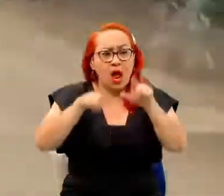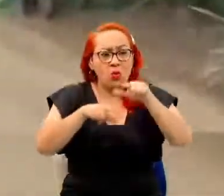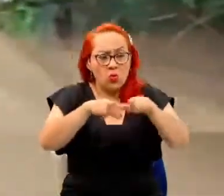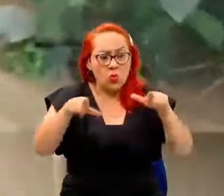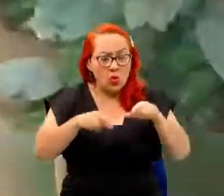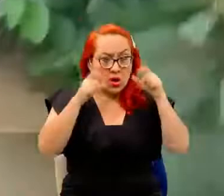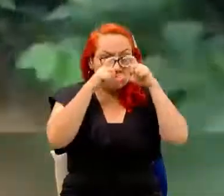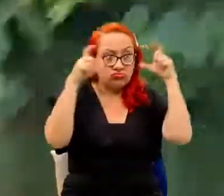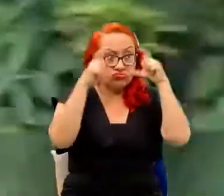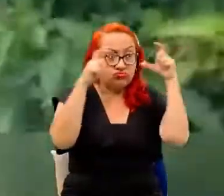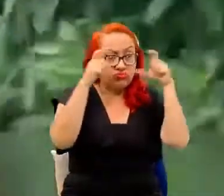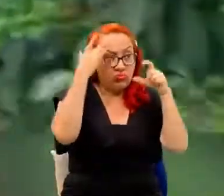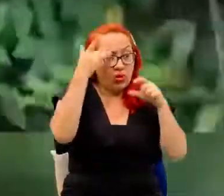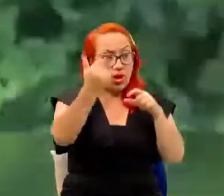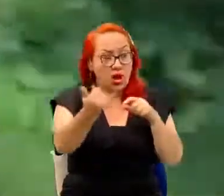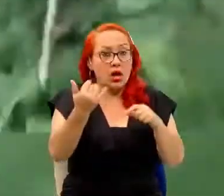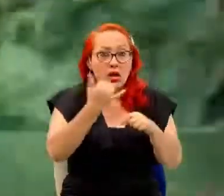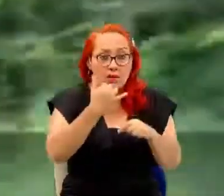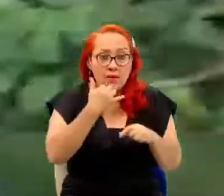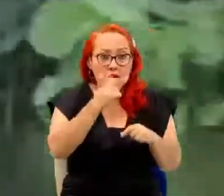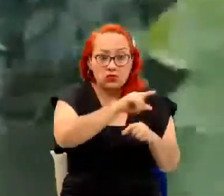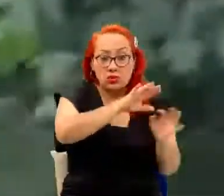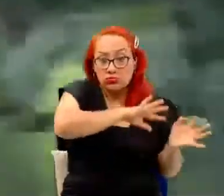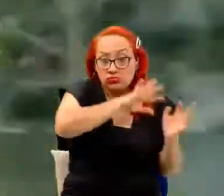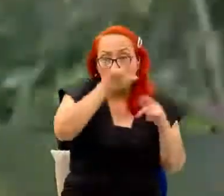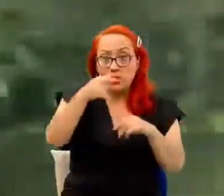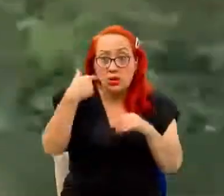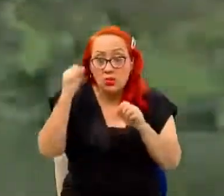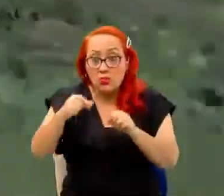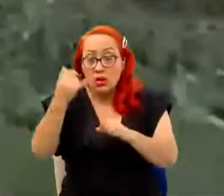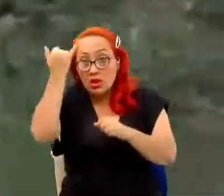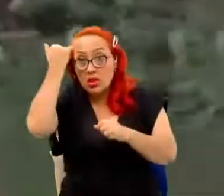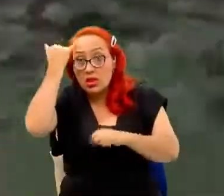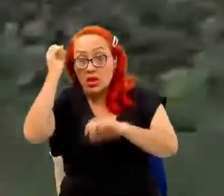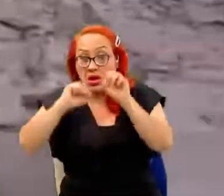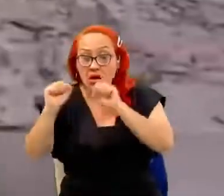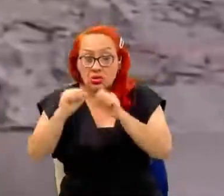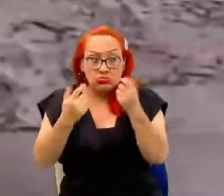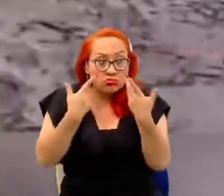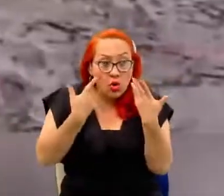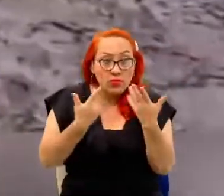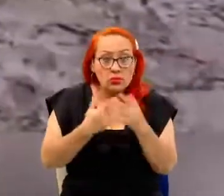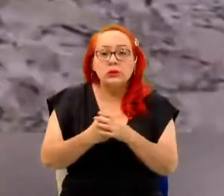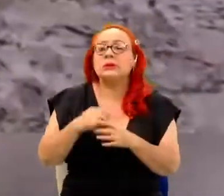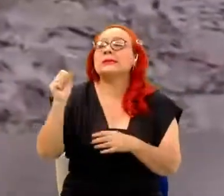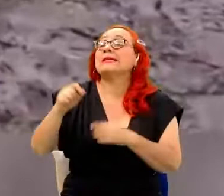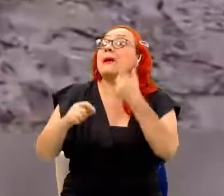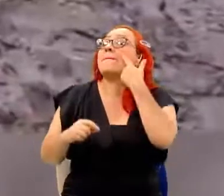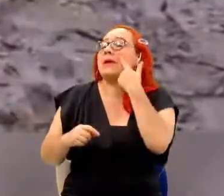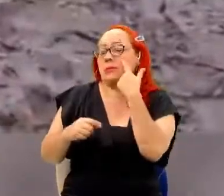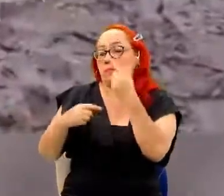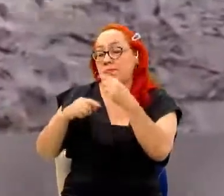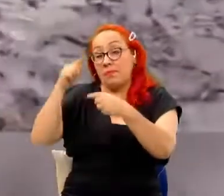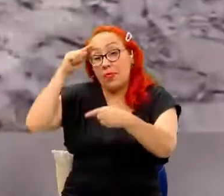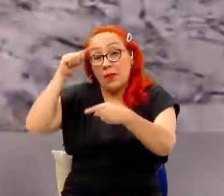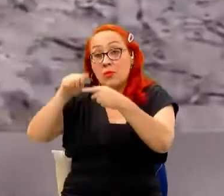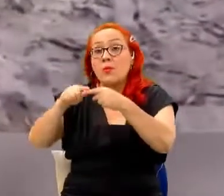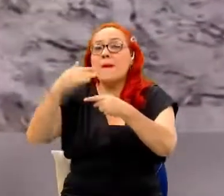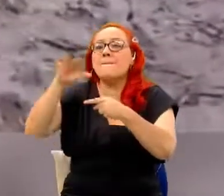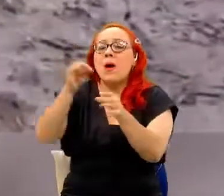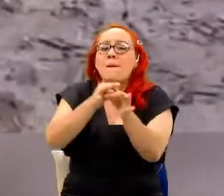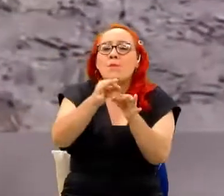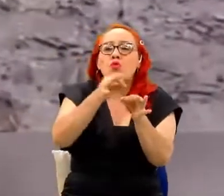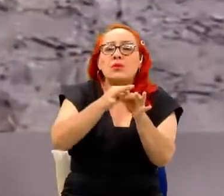de los municipios que hacen parte de la quinta brigada que podrían funcionar con esta estrategia la idea es impactar a todos los municipios pero en especial los municipios